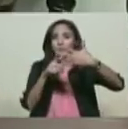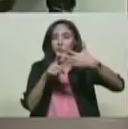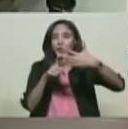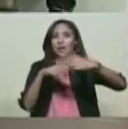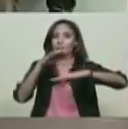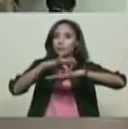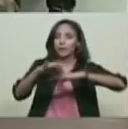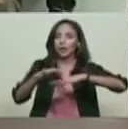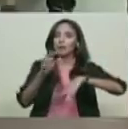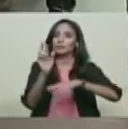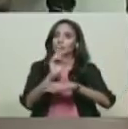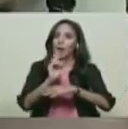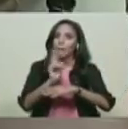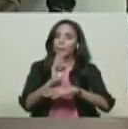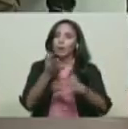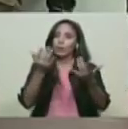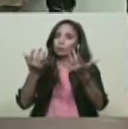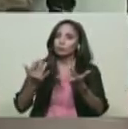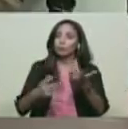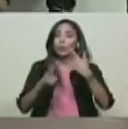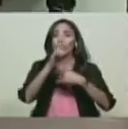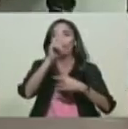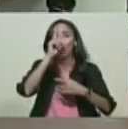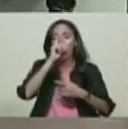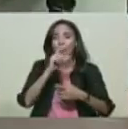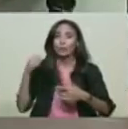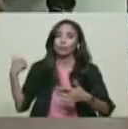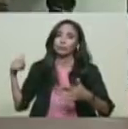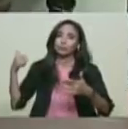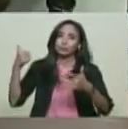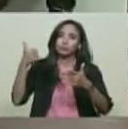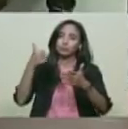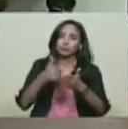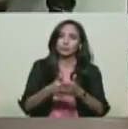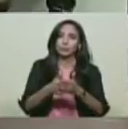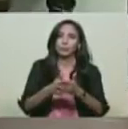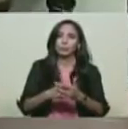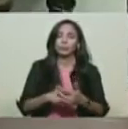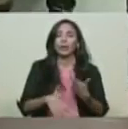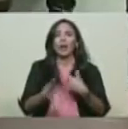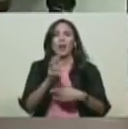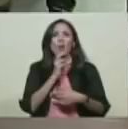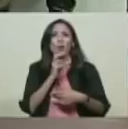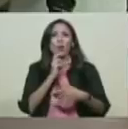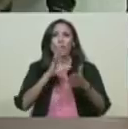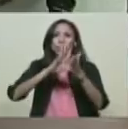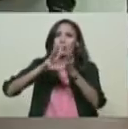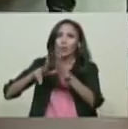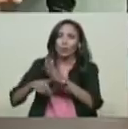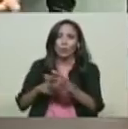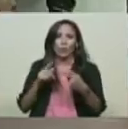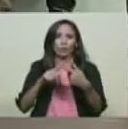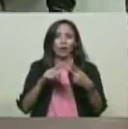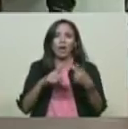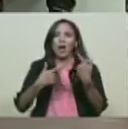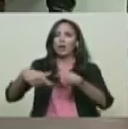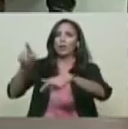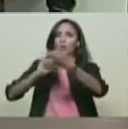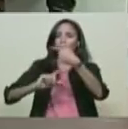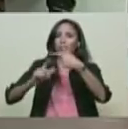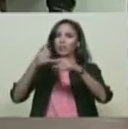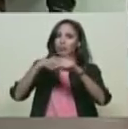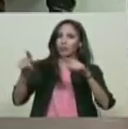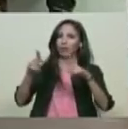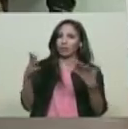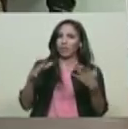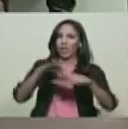que hemos exigido durante más de 2 años. Se llevan el oro del país de manera ilegal y lo legalizan allá.